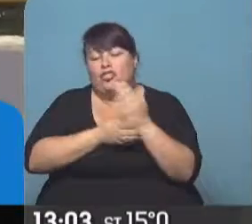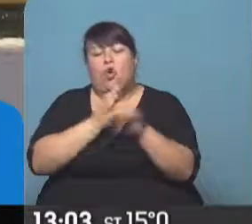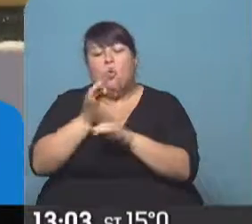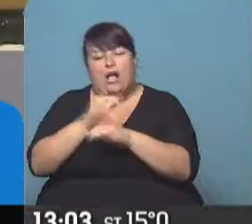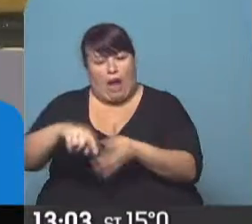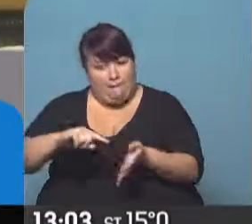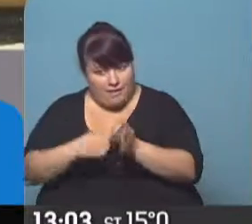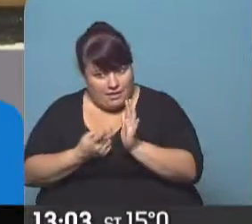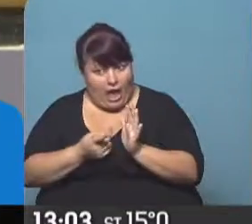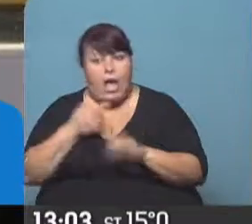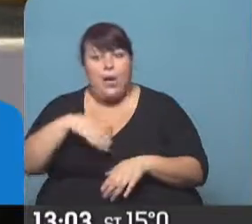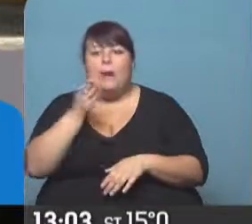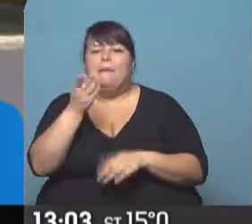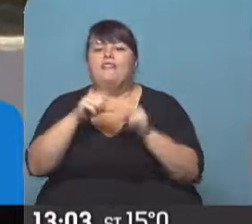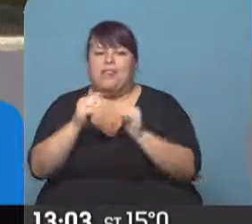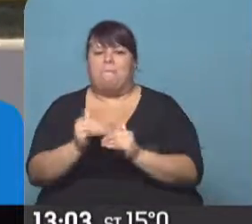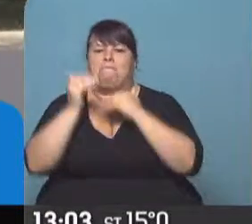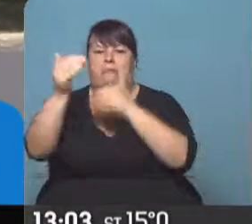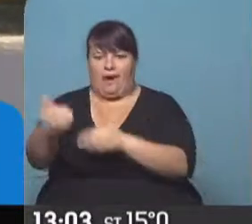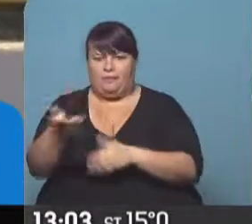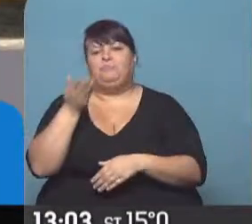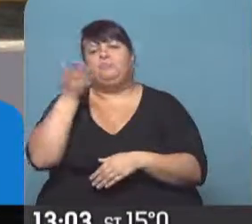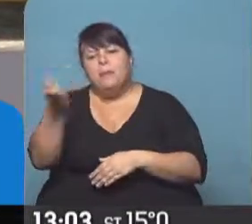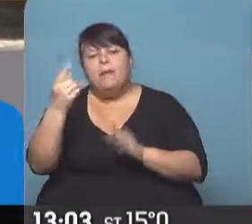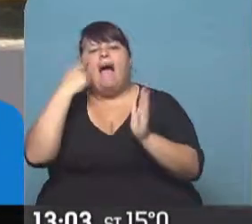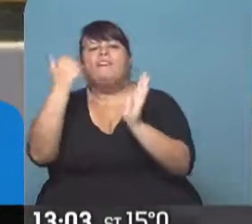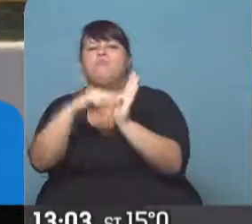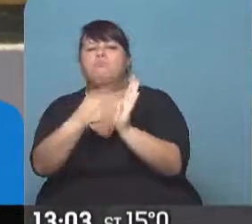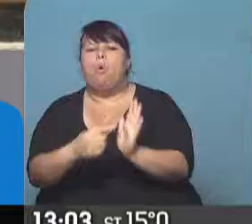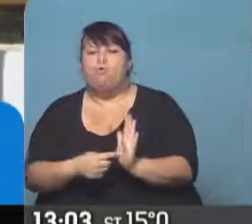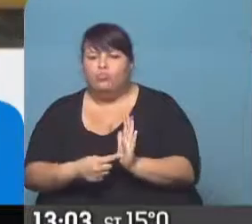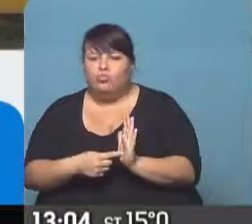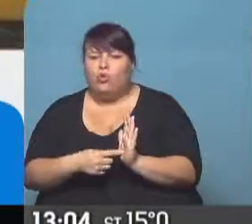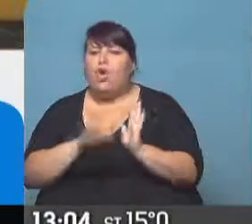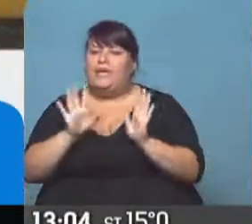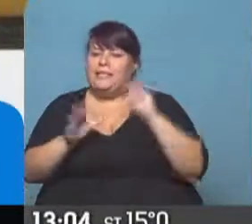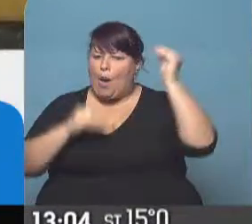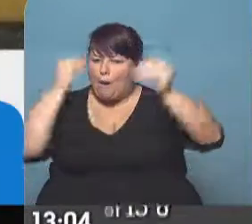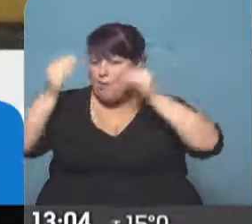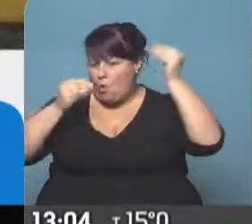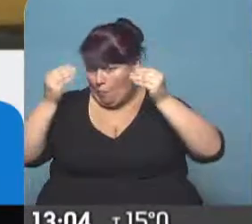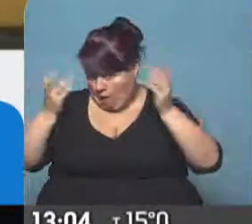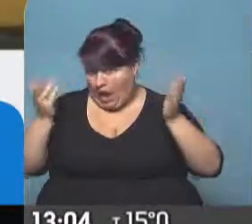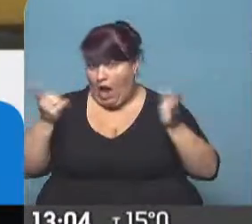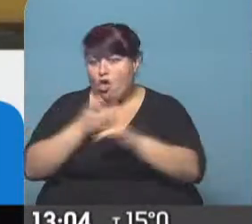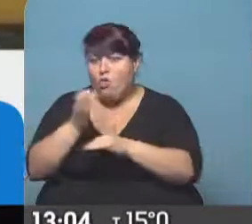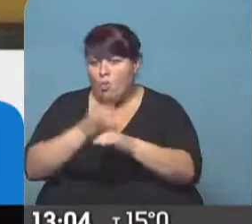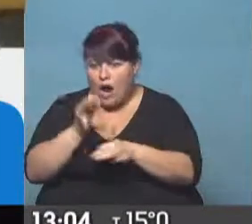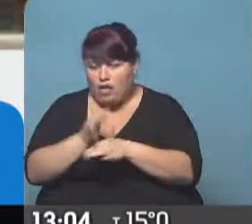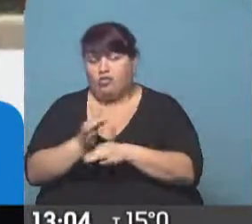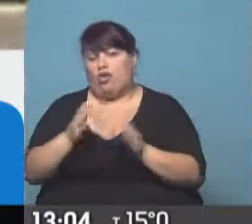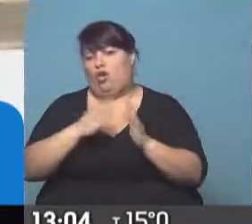educativa van a pedir una prórroga van a pedir alguno de los puntos que nos mantuvo en vilo que mantuvo en vilo a la educación